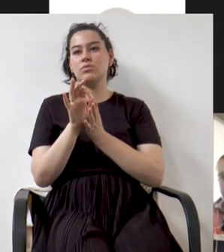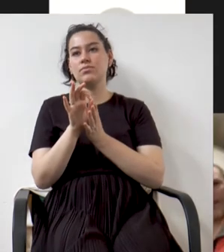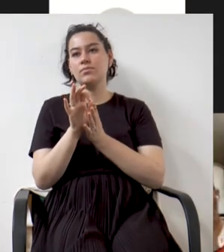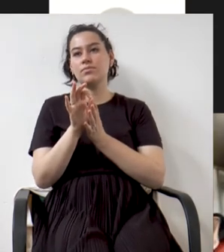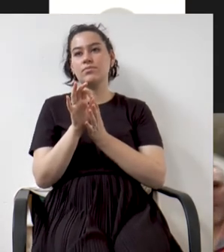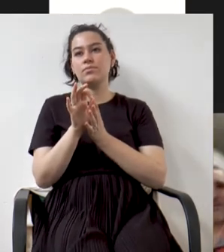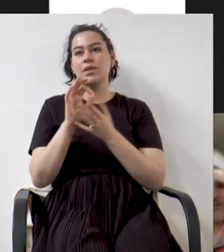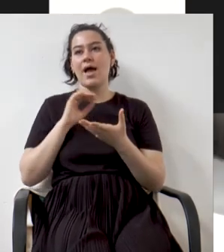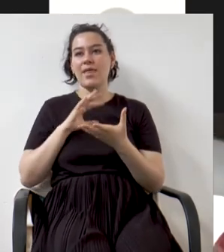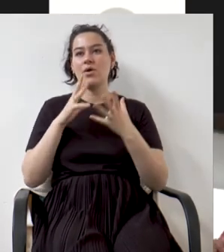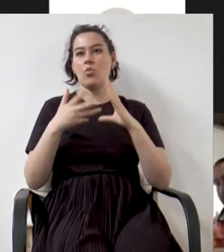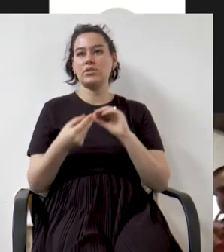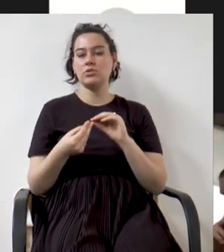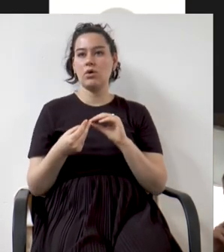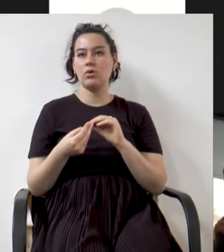la adecuación